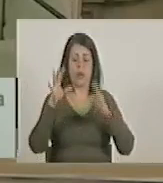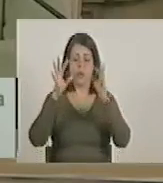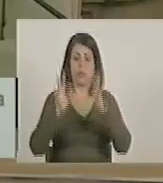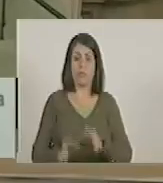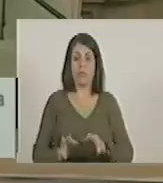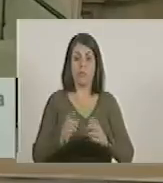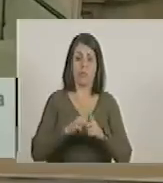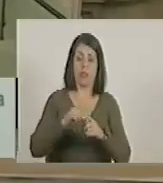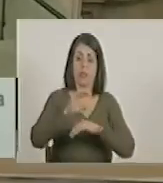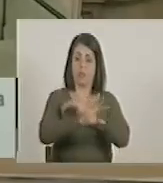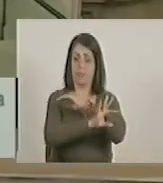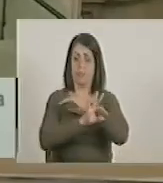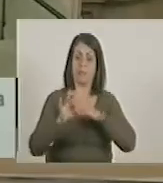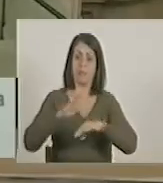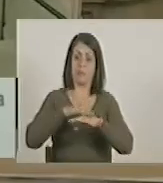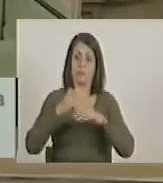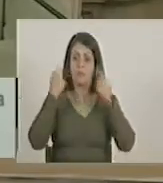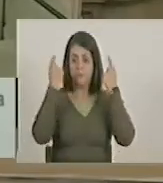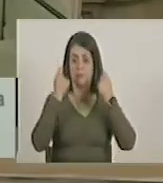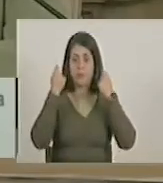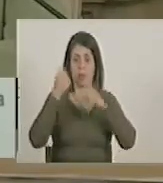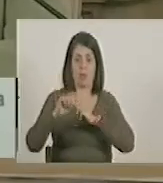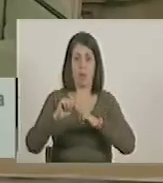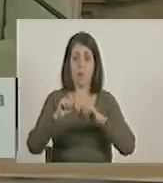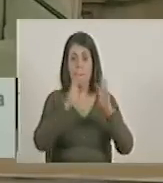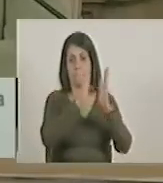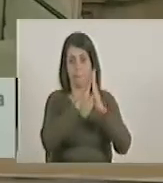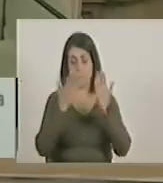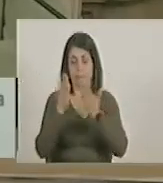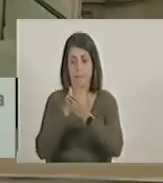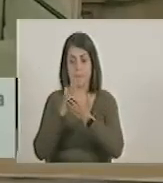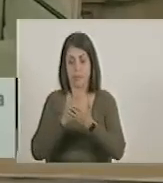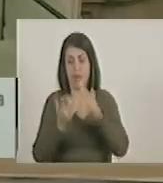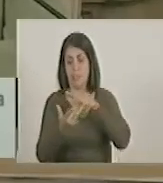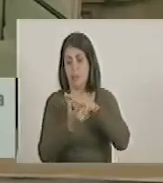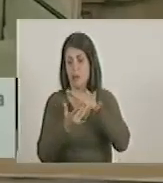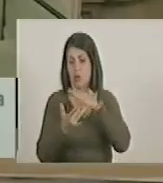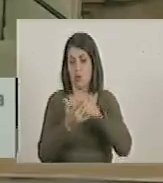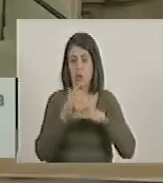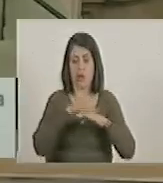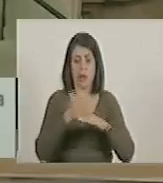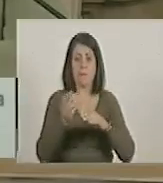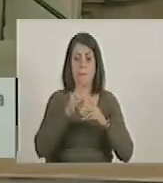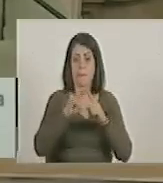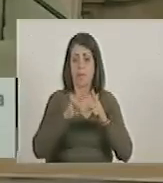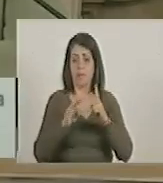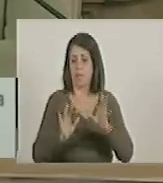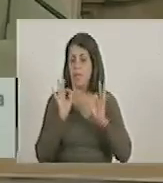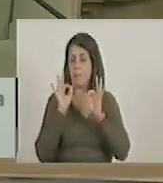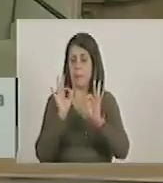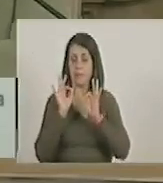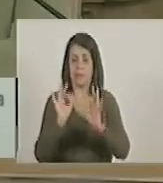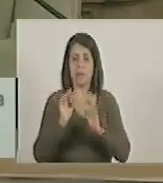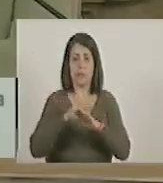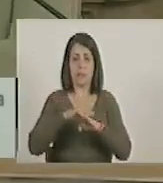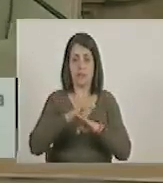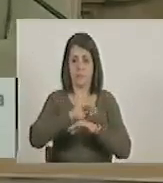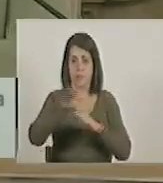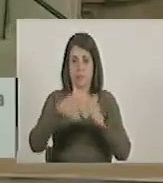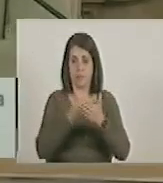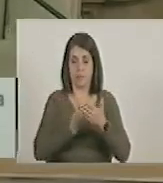y arquitectónicos, proveer mobiliario, recursos tecnológicos y materiales especializados. Es